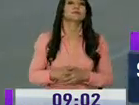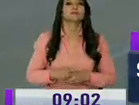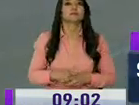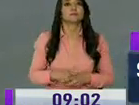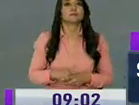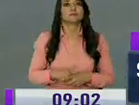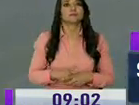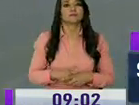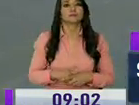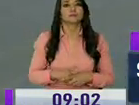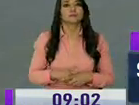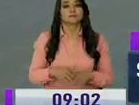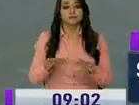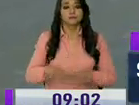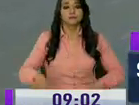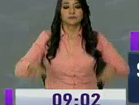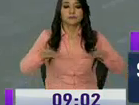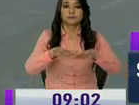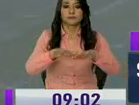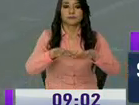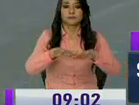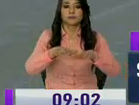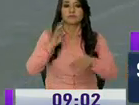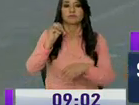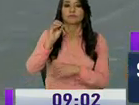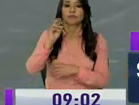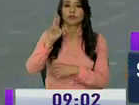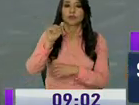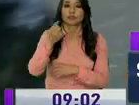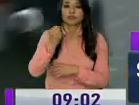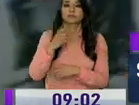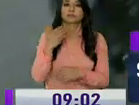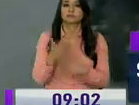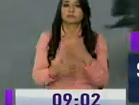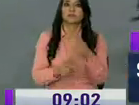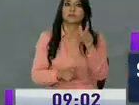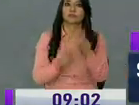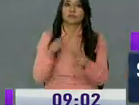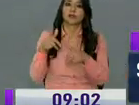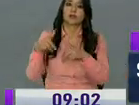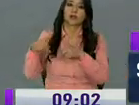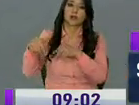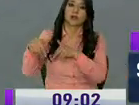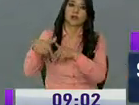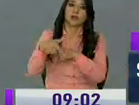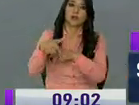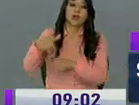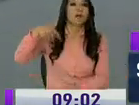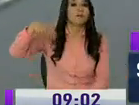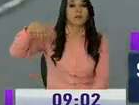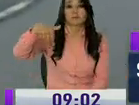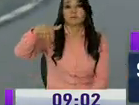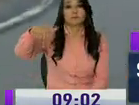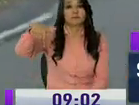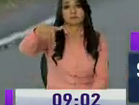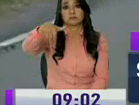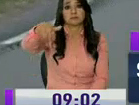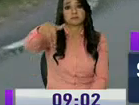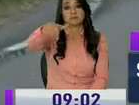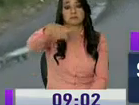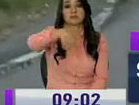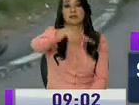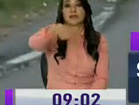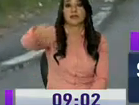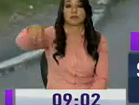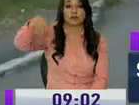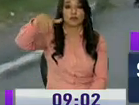como este sector, que es conocido como el sector de los molinos, de a poco también la gente va desplazándose a pie hasta ese sector del Trébol, uno